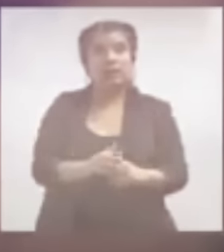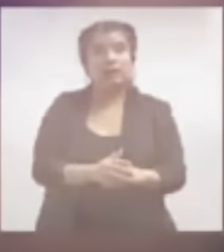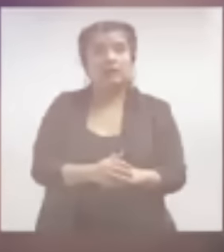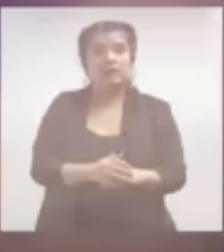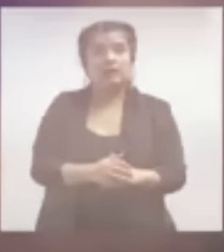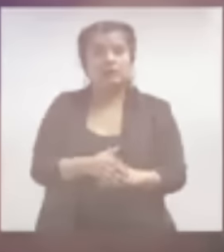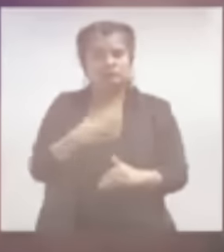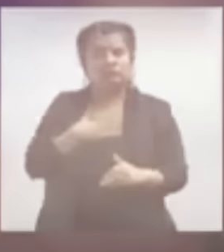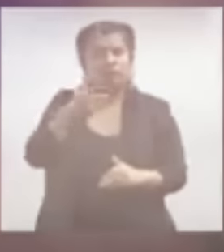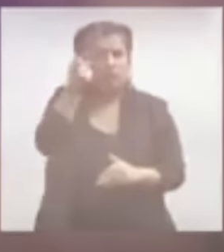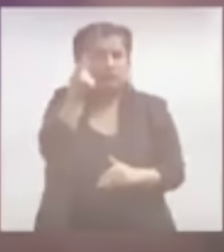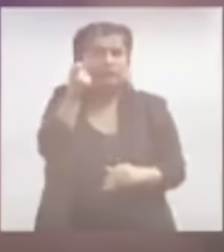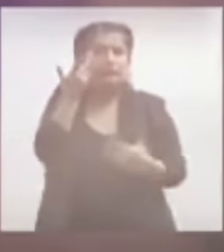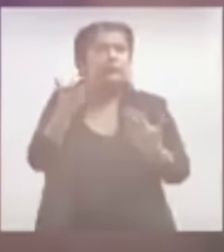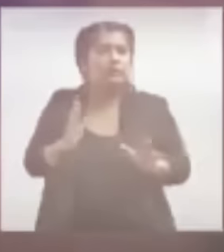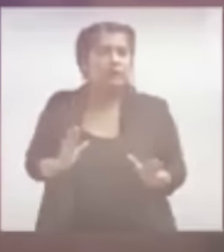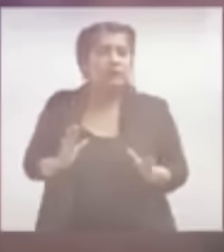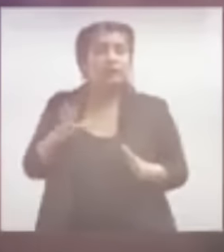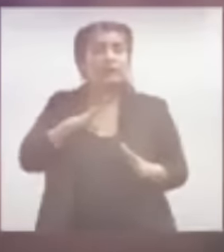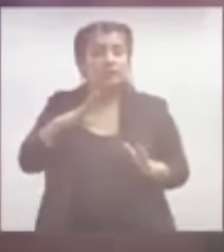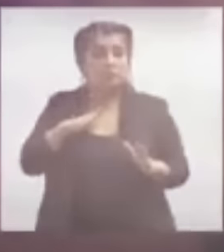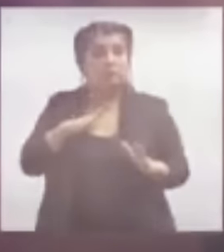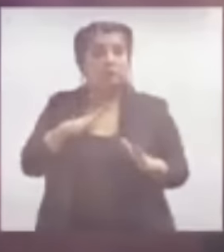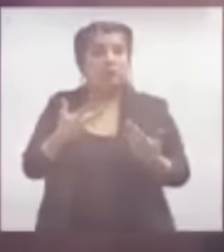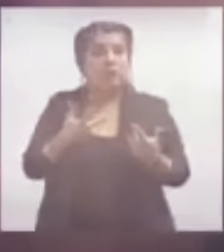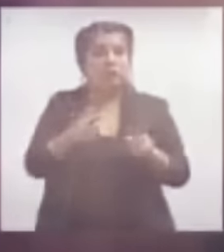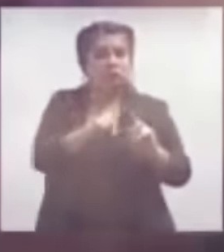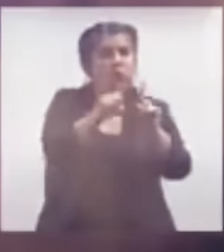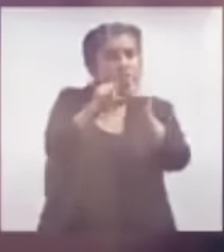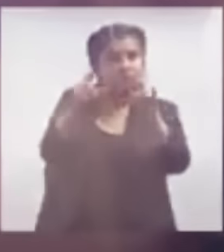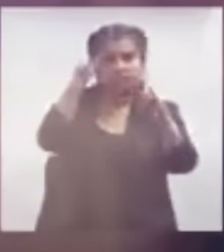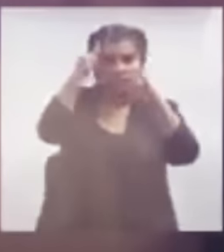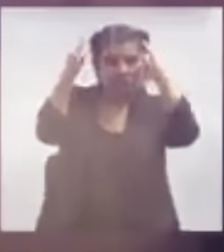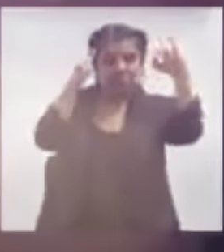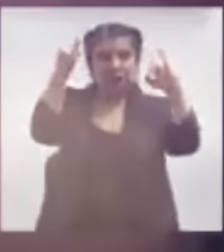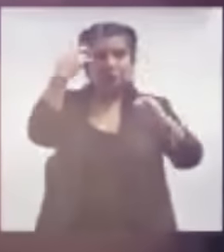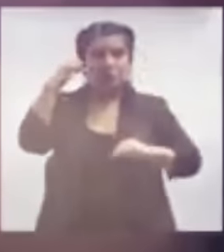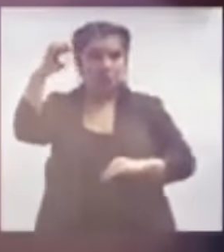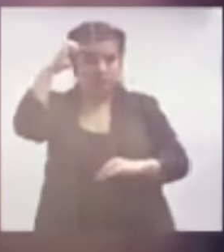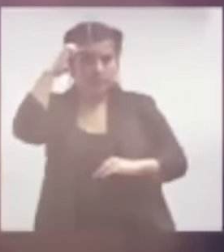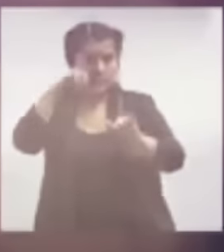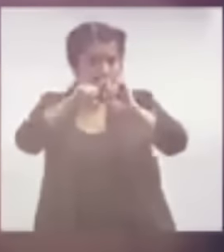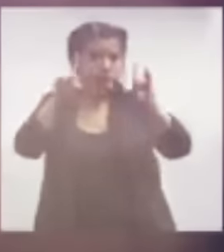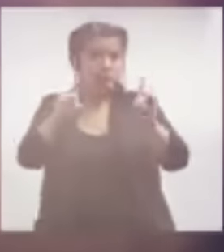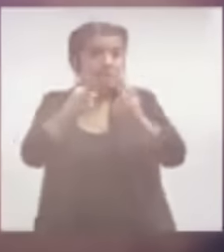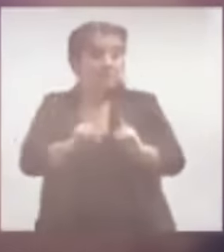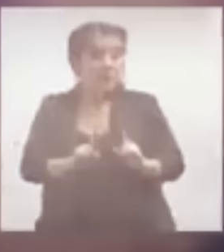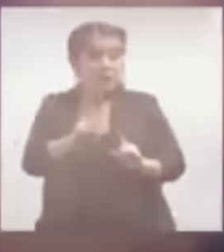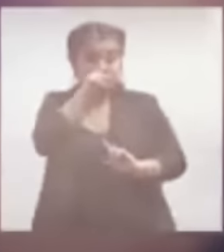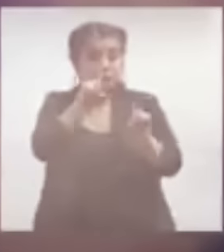o entendiendo que hay ciertas diferencias ideológicas, pero